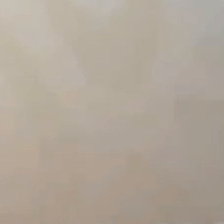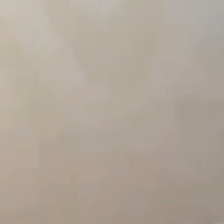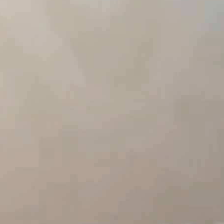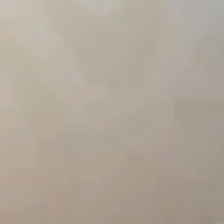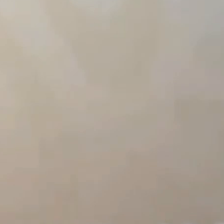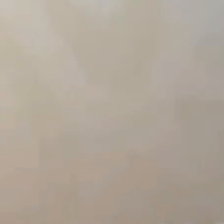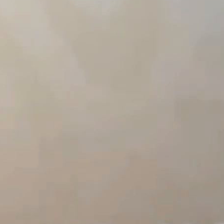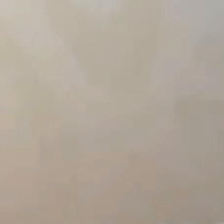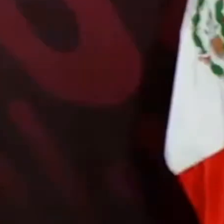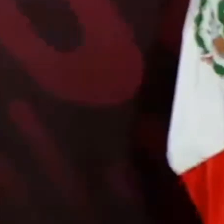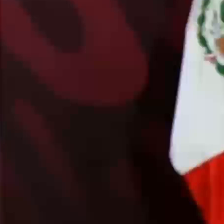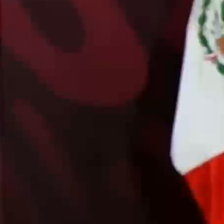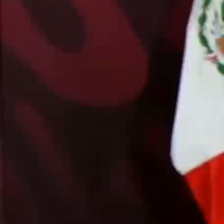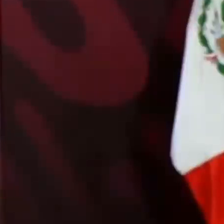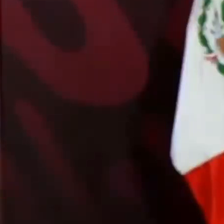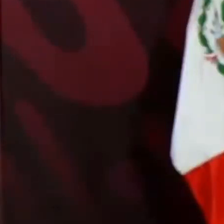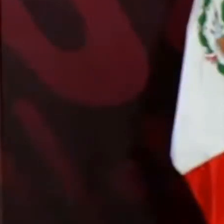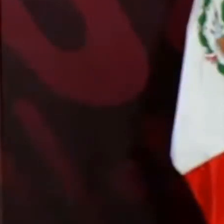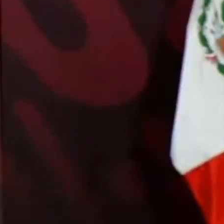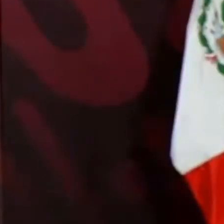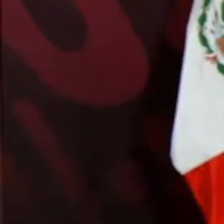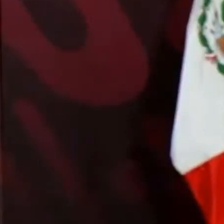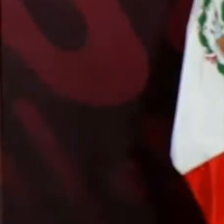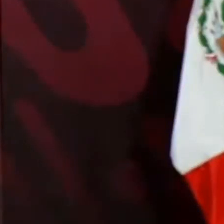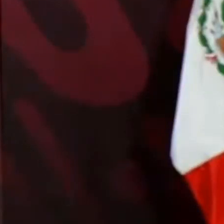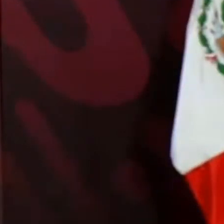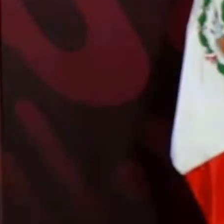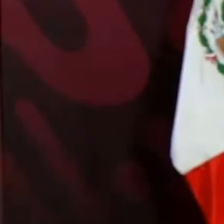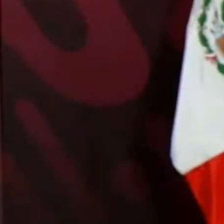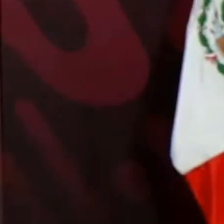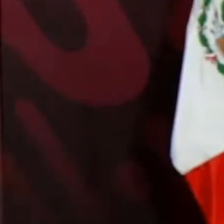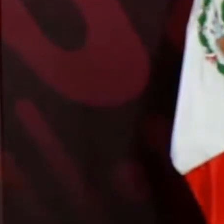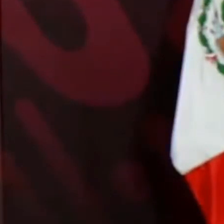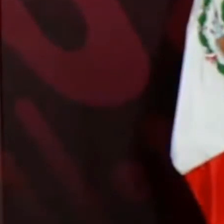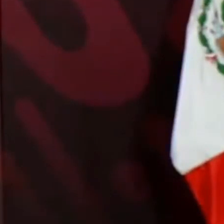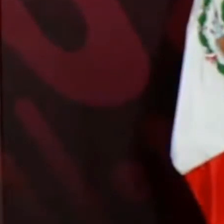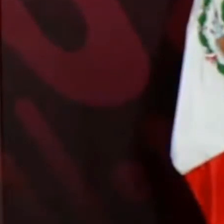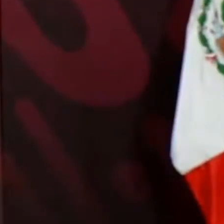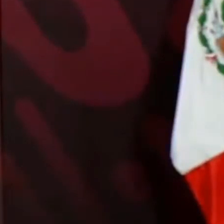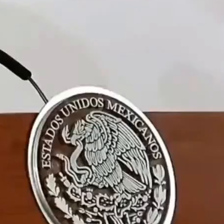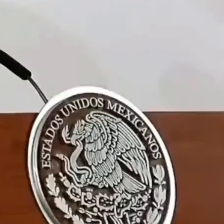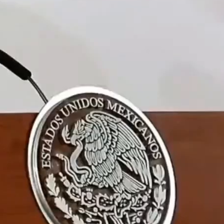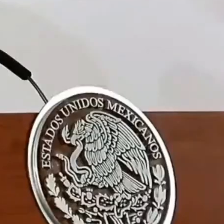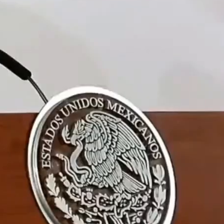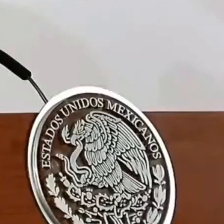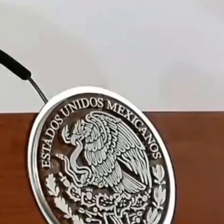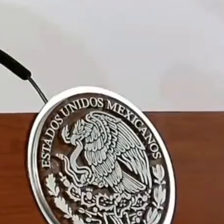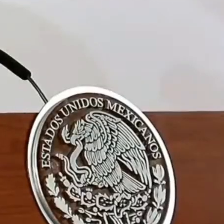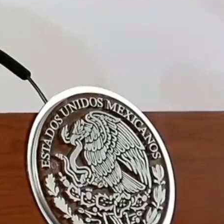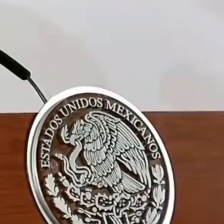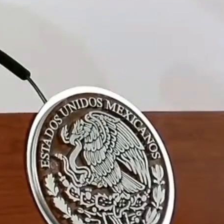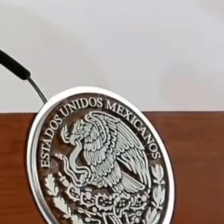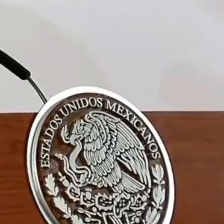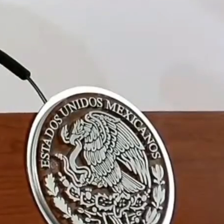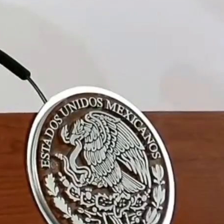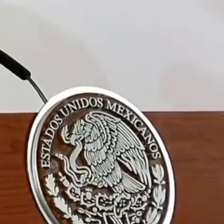a purificar el funcionamiento en el poder